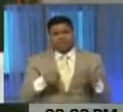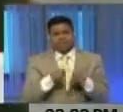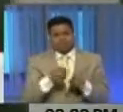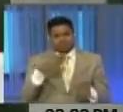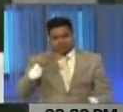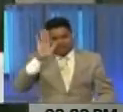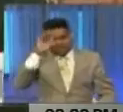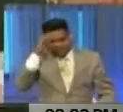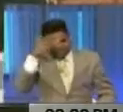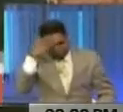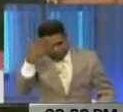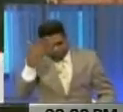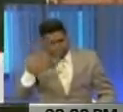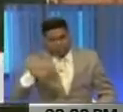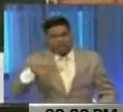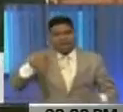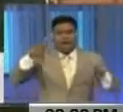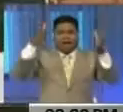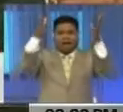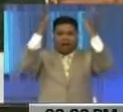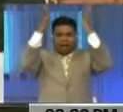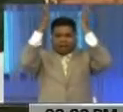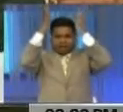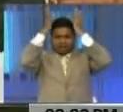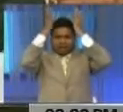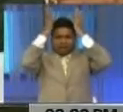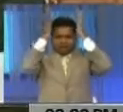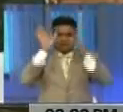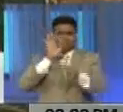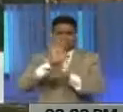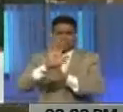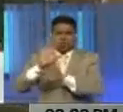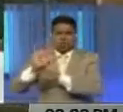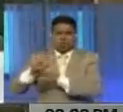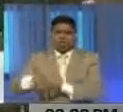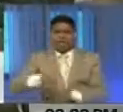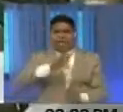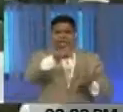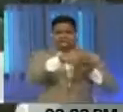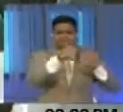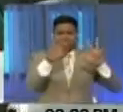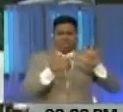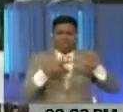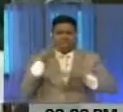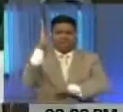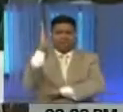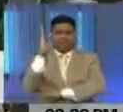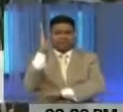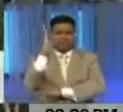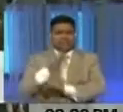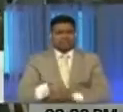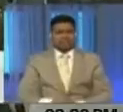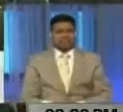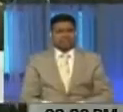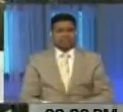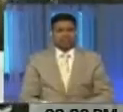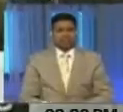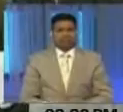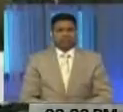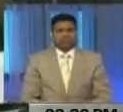saludo al rey, guardián de las tres mezquitas, al embajador de Colombia, Ricardo Lozano